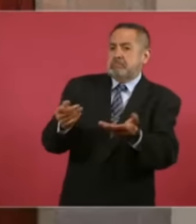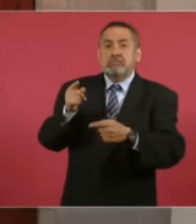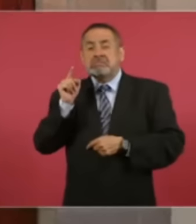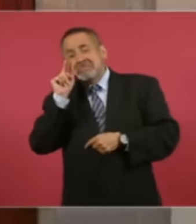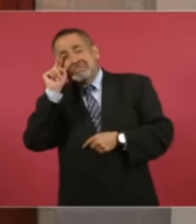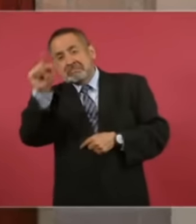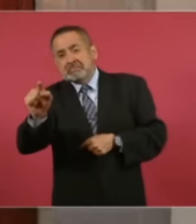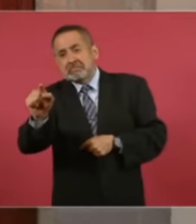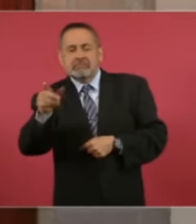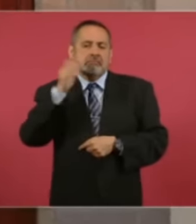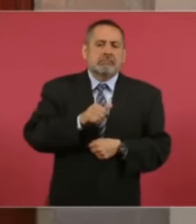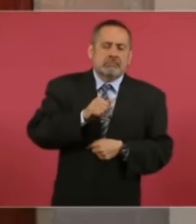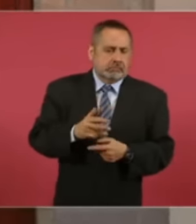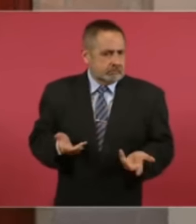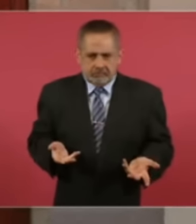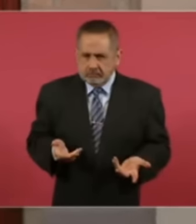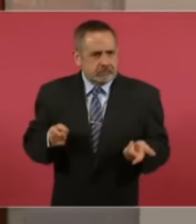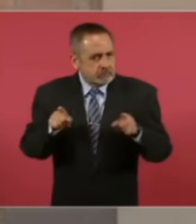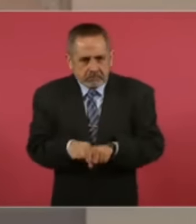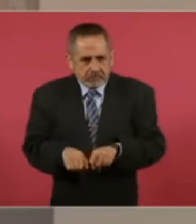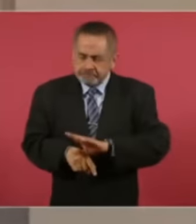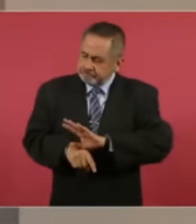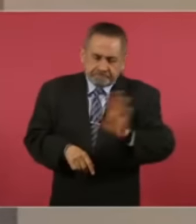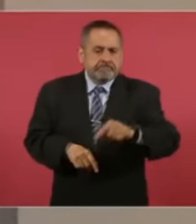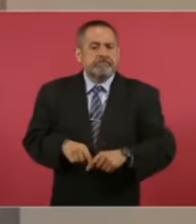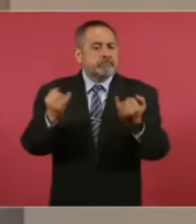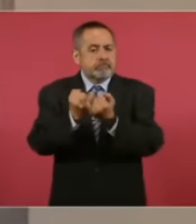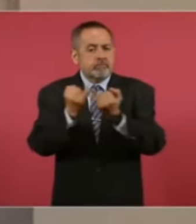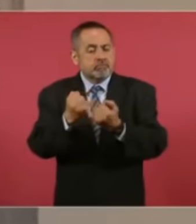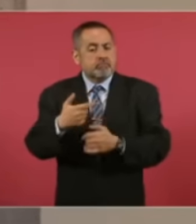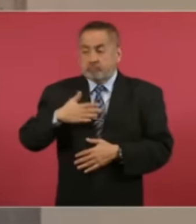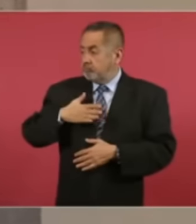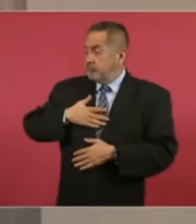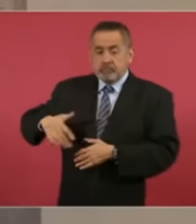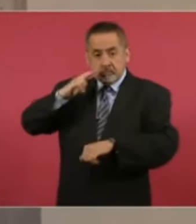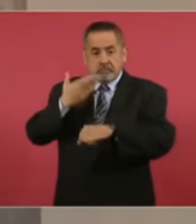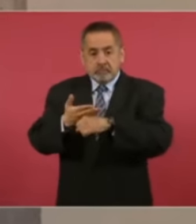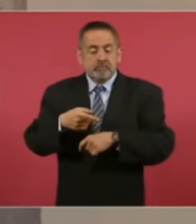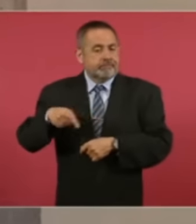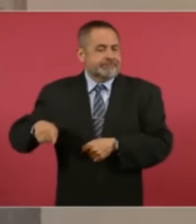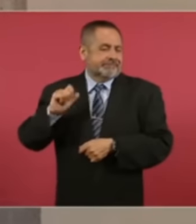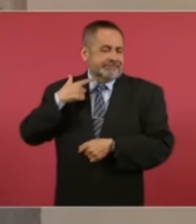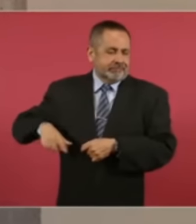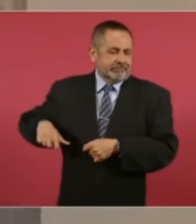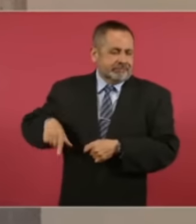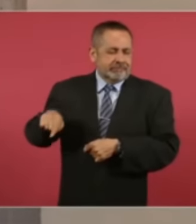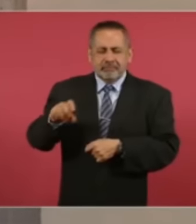Así era. Entonces, el planteamiento es: nosotros tenemos la obligación de electrificar porque es parte de nuestro desarrollo.